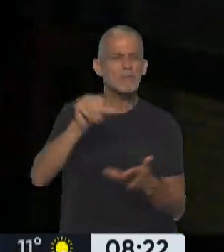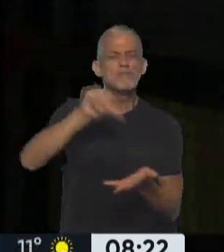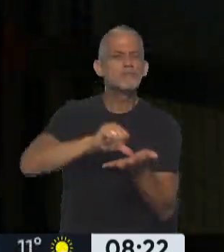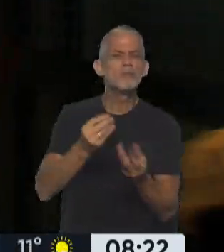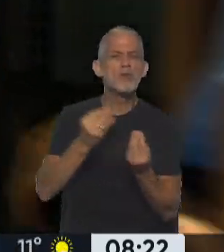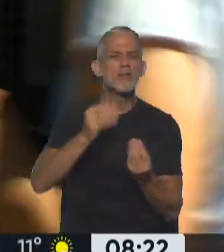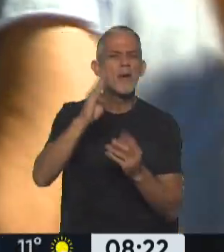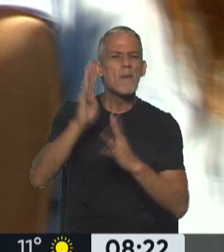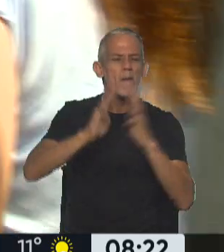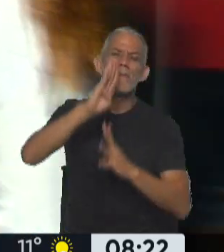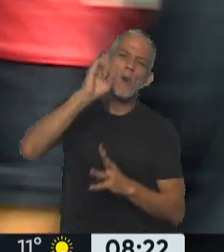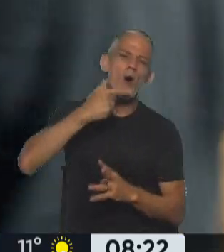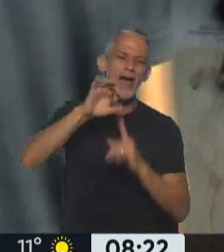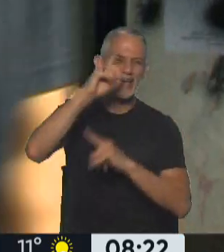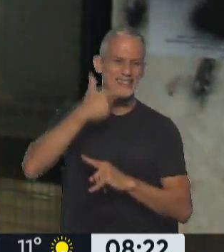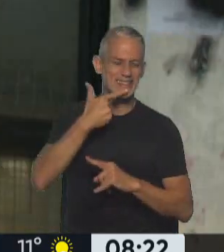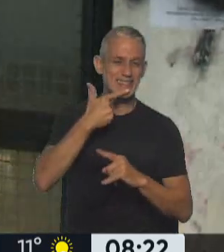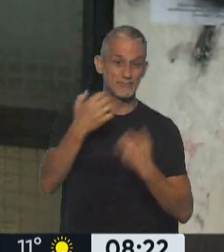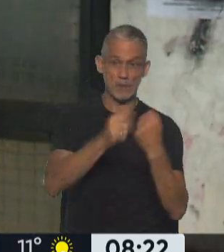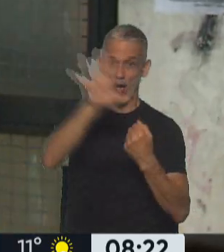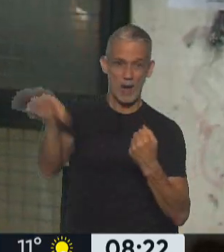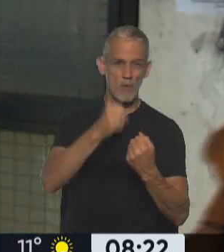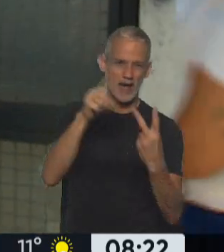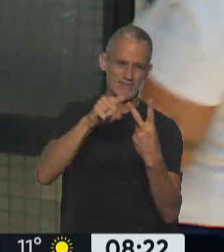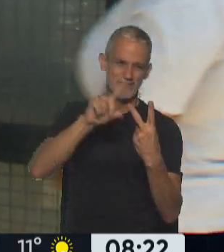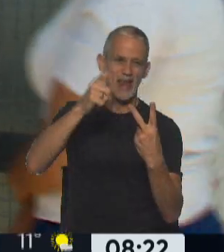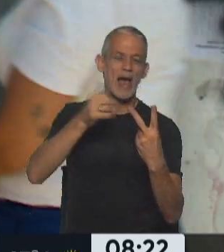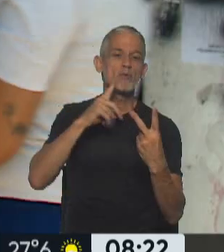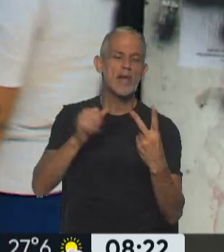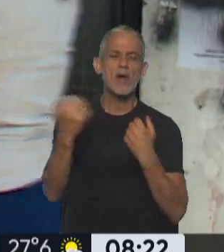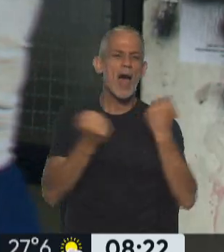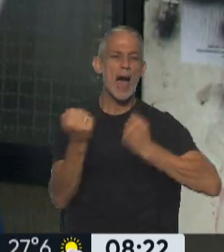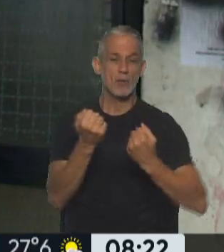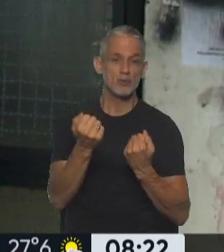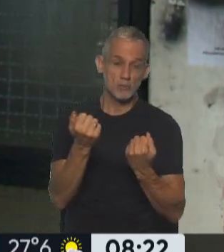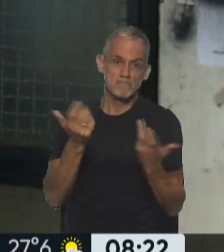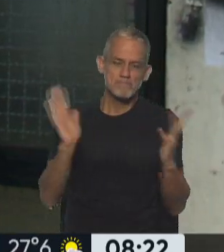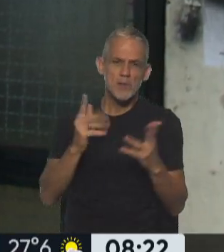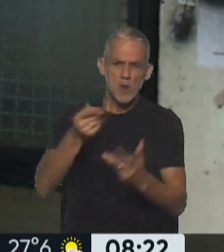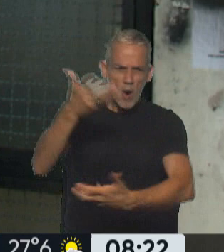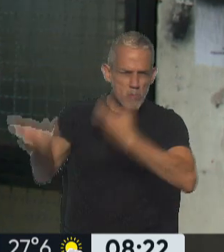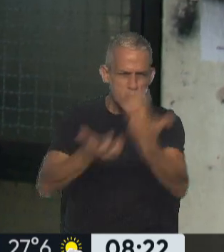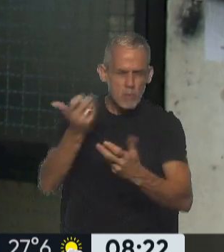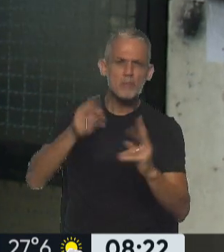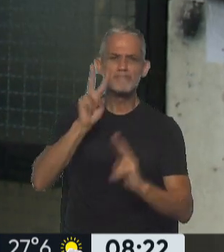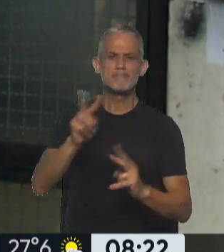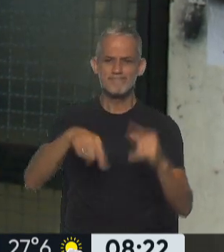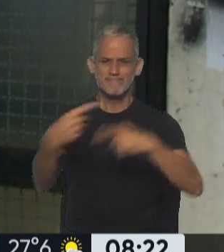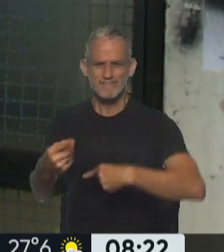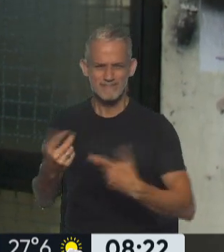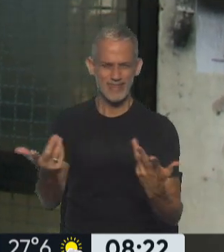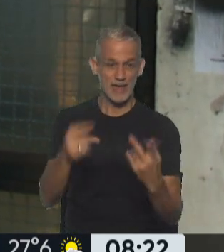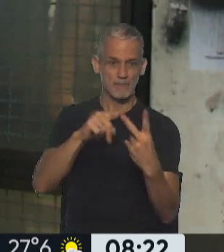de Bosques, cuando pasó a buscar a Lautaro a bordo de un automóvil que apareció incendiado el día siguiente. El